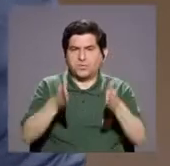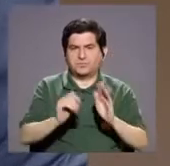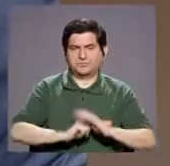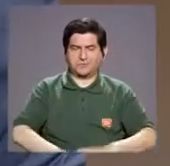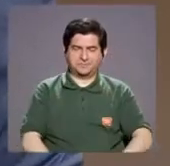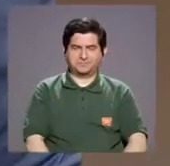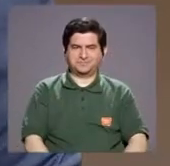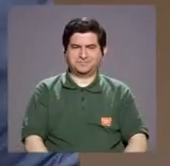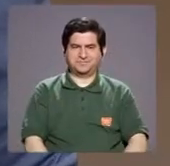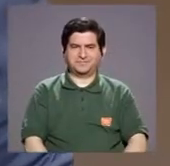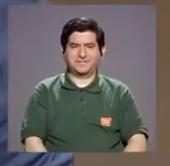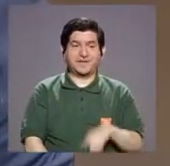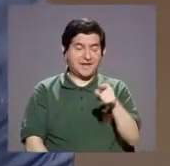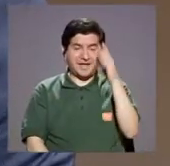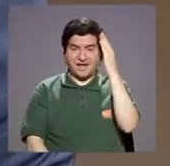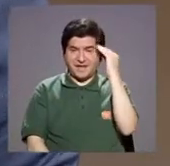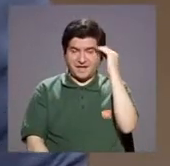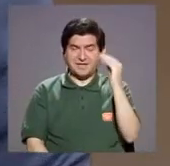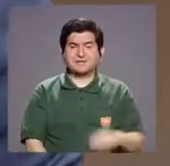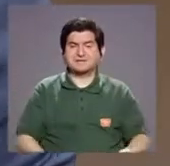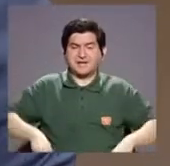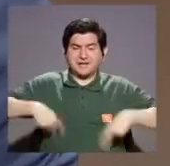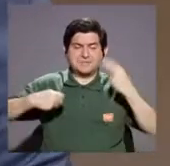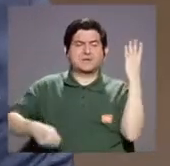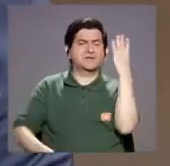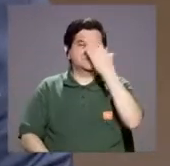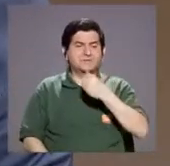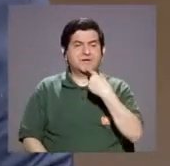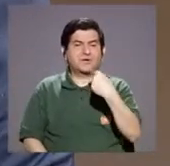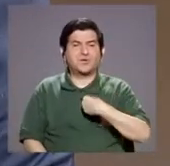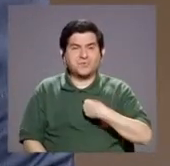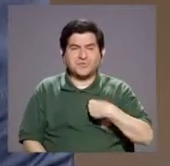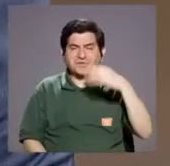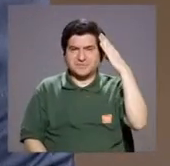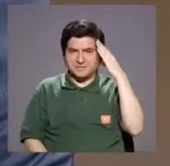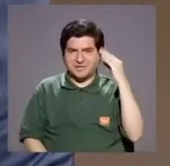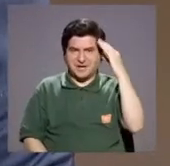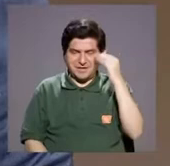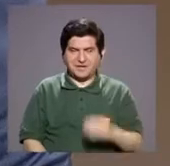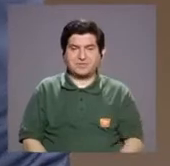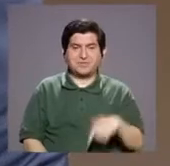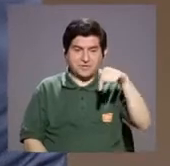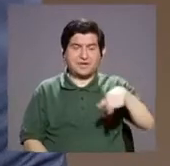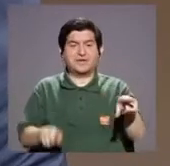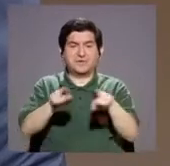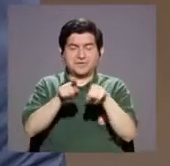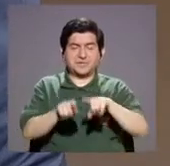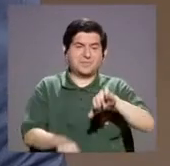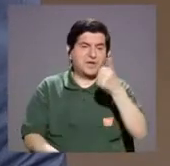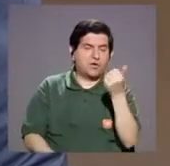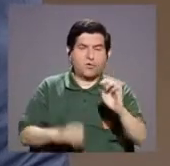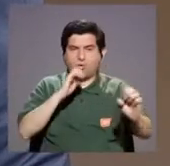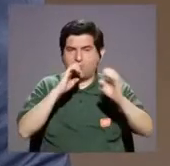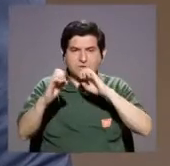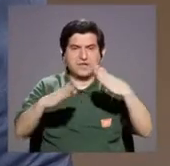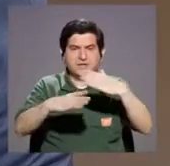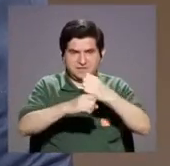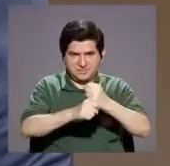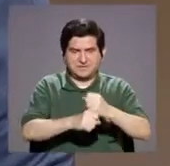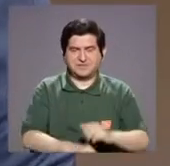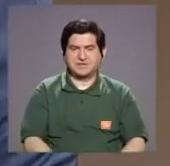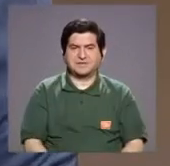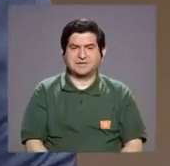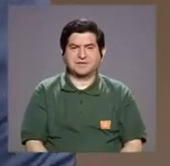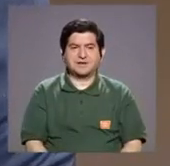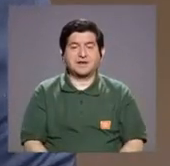que esas experiencias de vida son muy lindas como me comentaba la anécdota que va a tener el día de hoy también con otra entrevista que va a ser donde